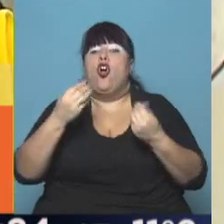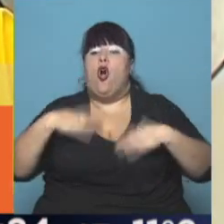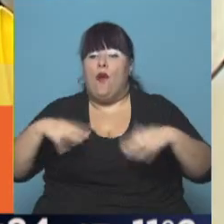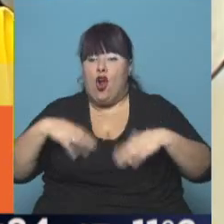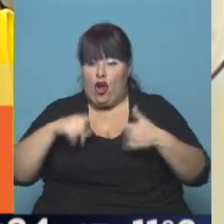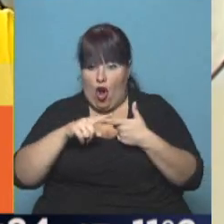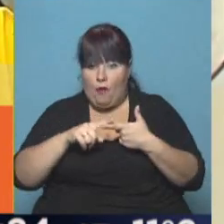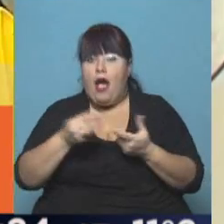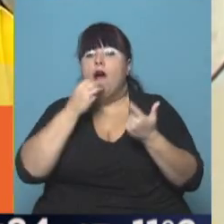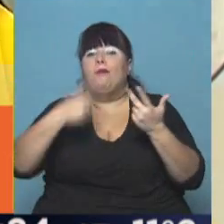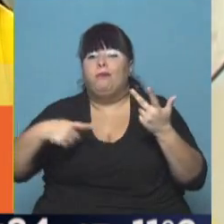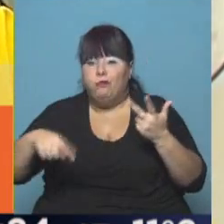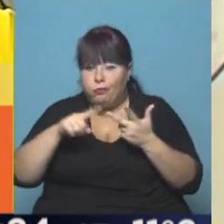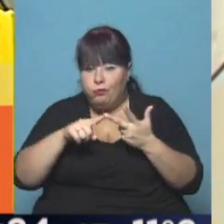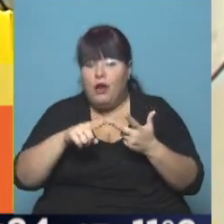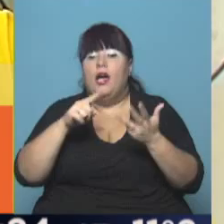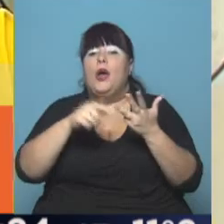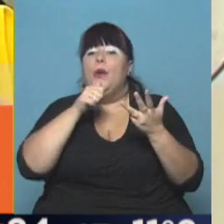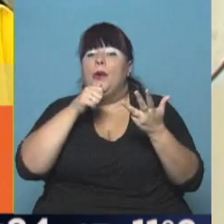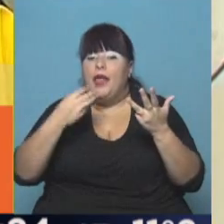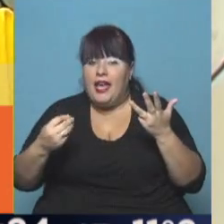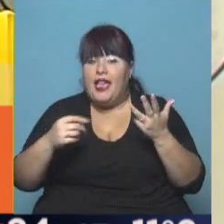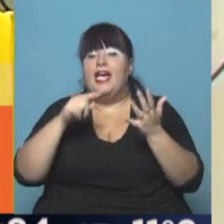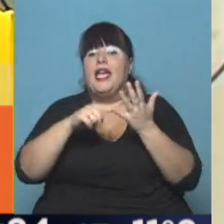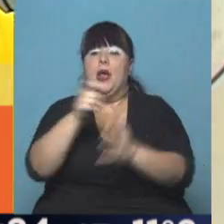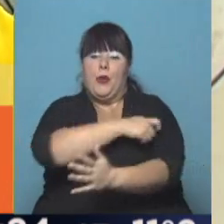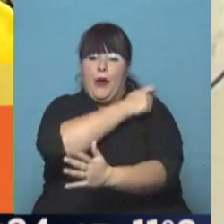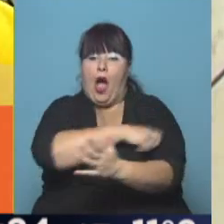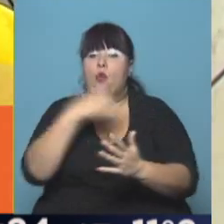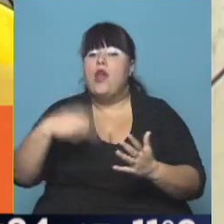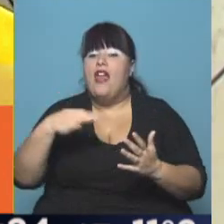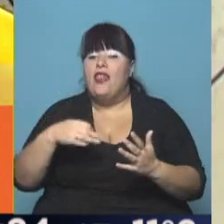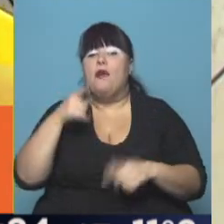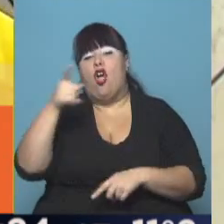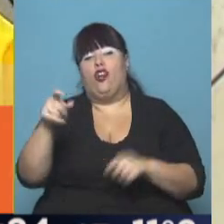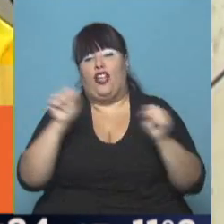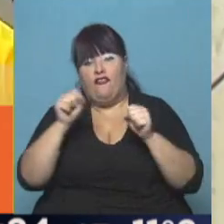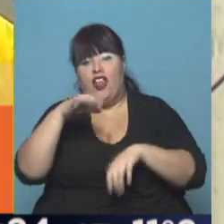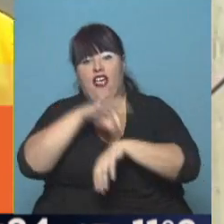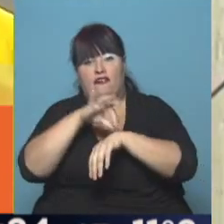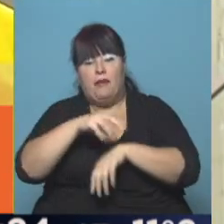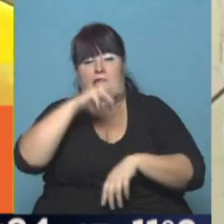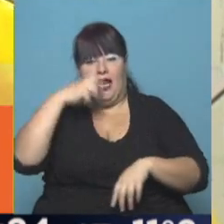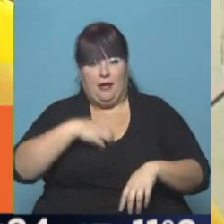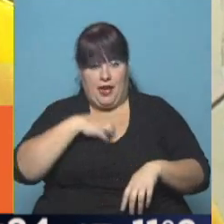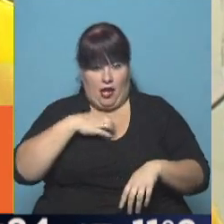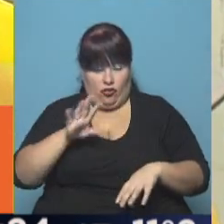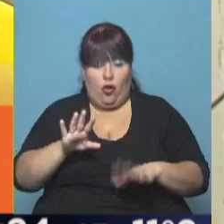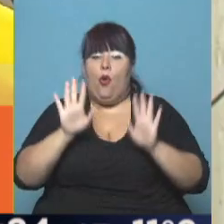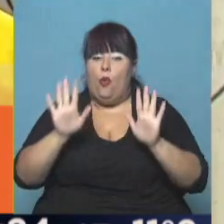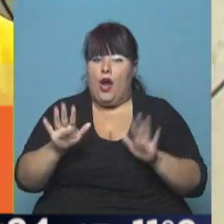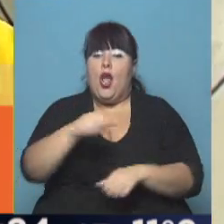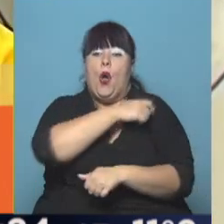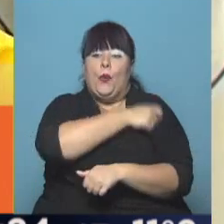que comemos que bebemos y las vacunas que hay que darse para combatir el frío y las enfermedades respiratorias o qué